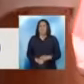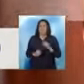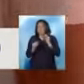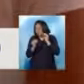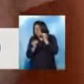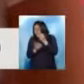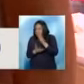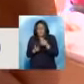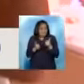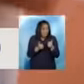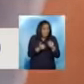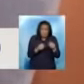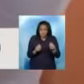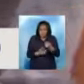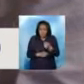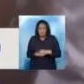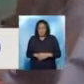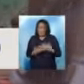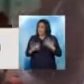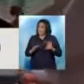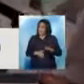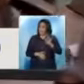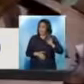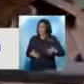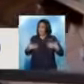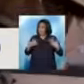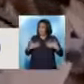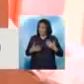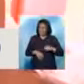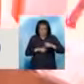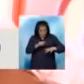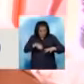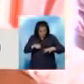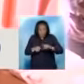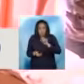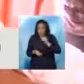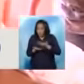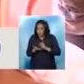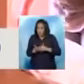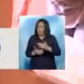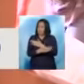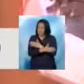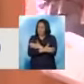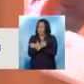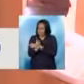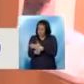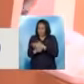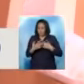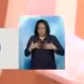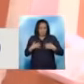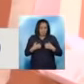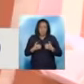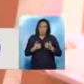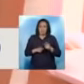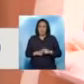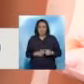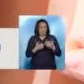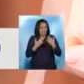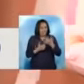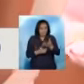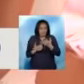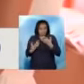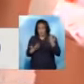¿Qué tal? ¿Cómo estás? Acá te encontramos feliz trabajando, sí, preparando tu pollo. Te felicito porque te estás recuperando. Veo que te estás